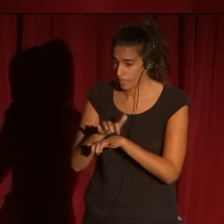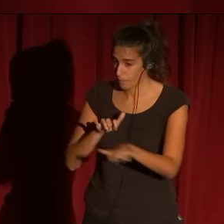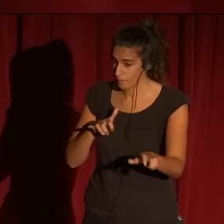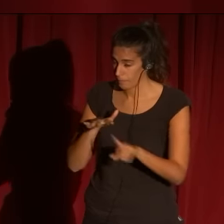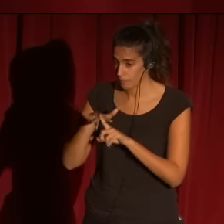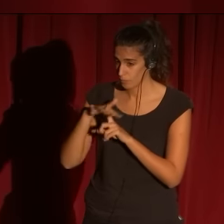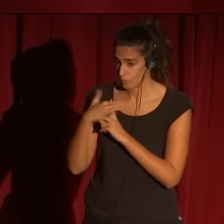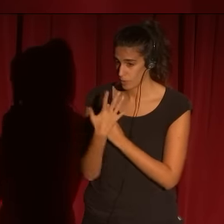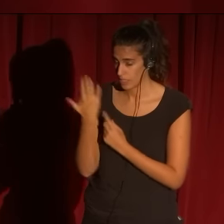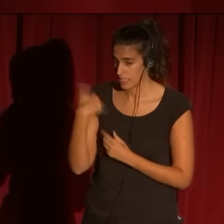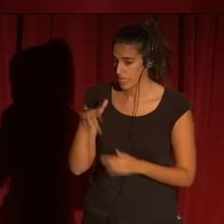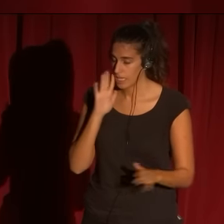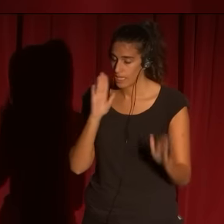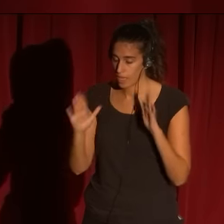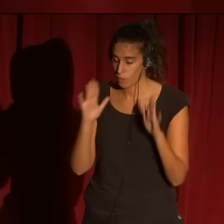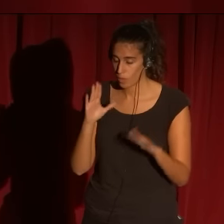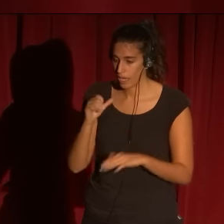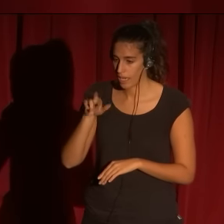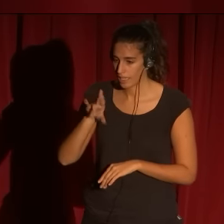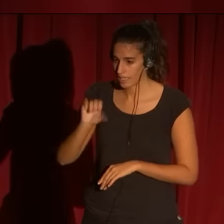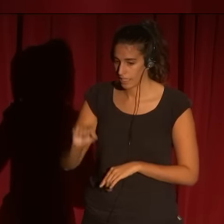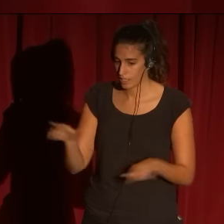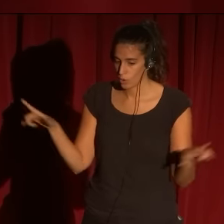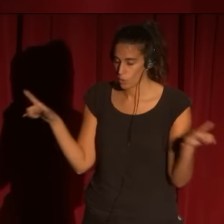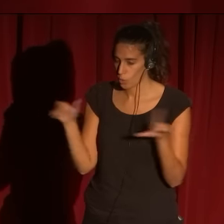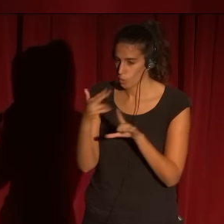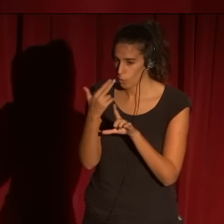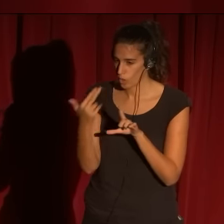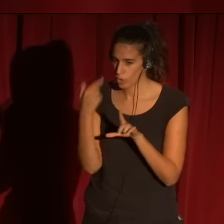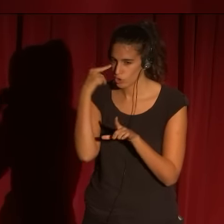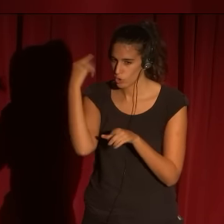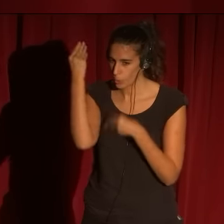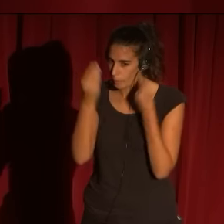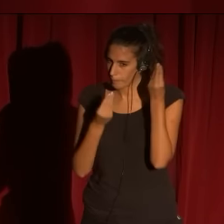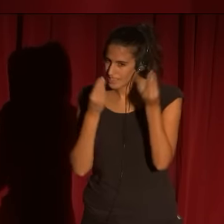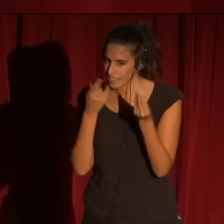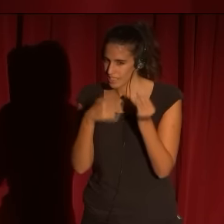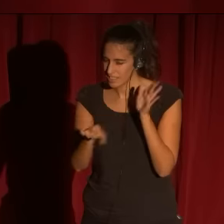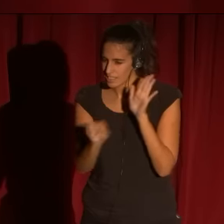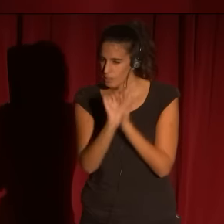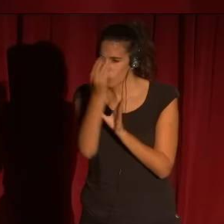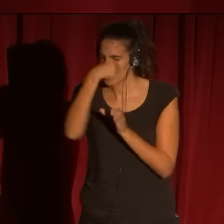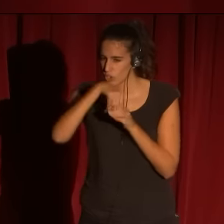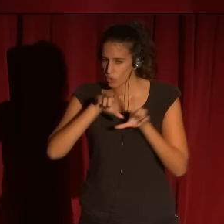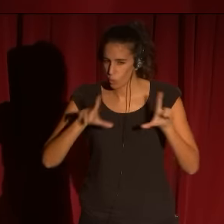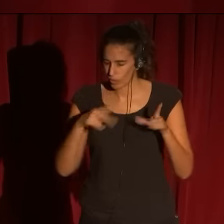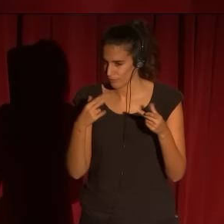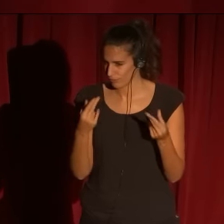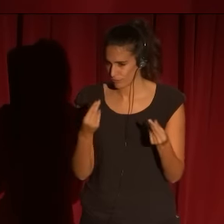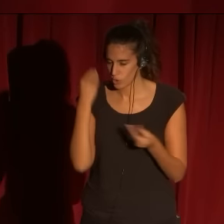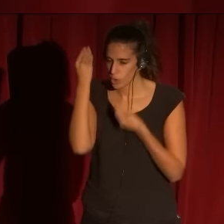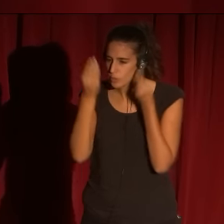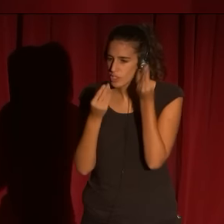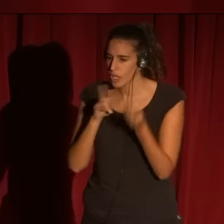casos ya en época de Clara piters estamos ante cuadros en los que tenemos que pensar No En qué simbolismo concreto esconden sino en Cómo se